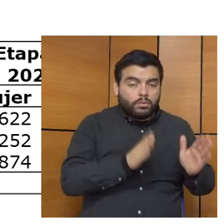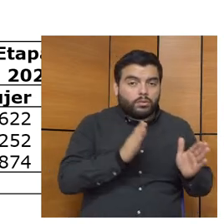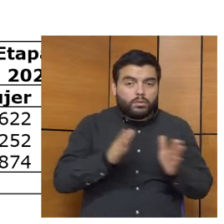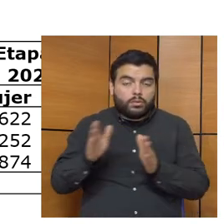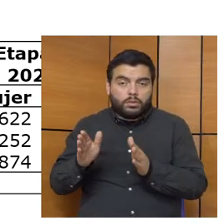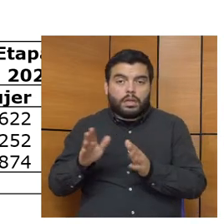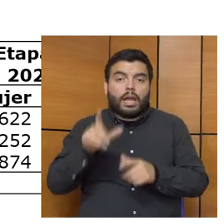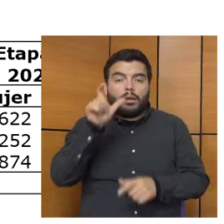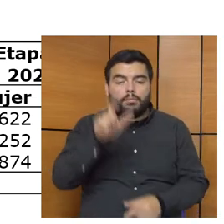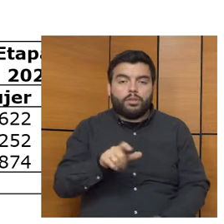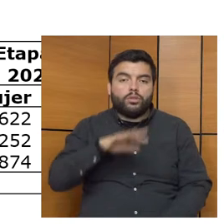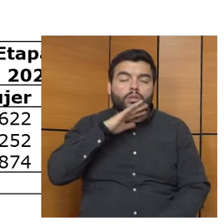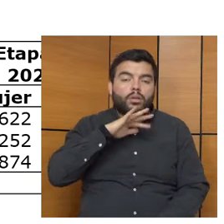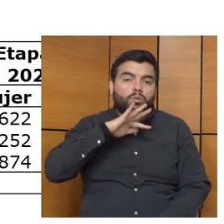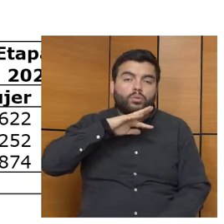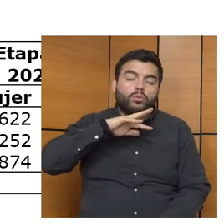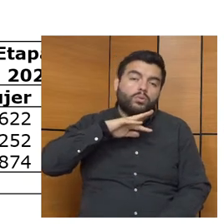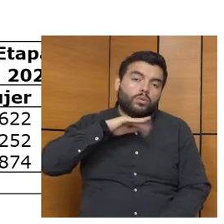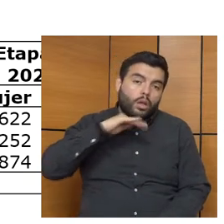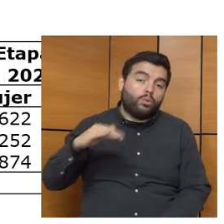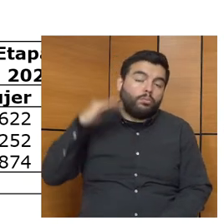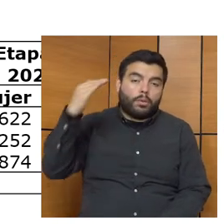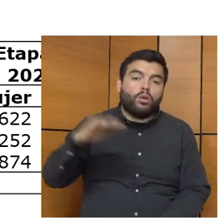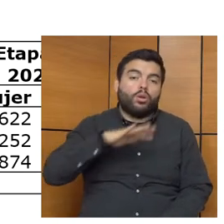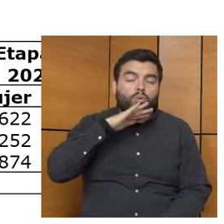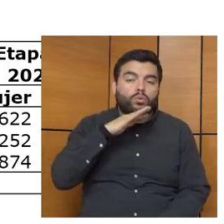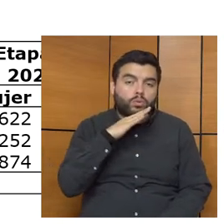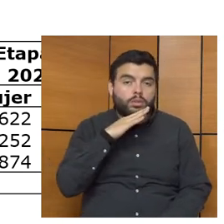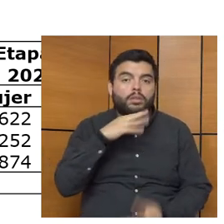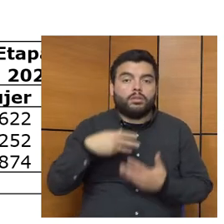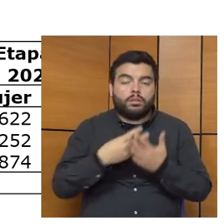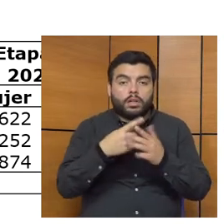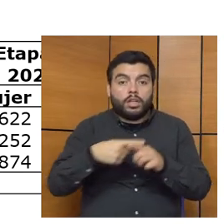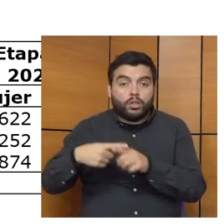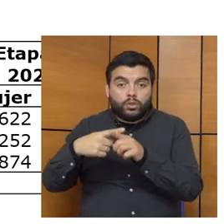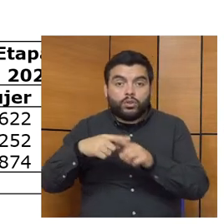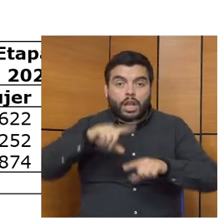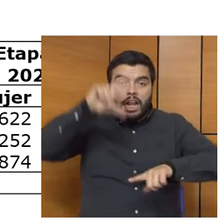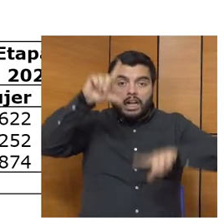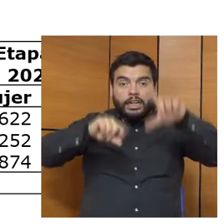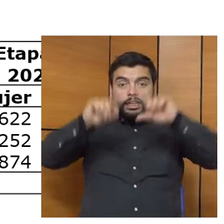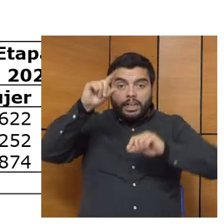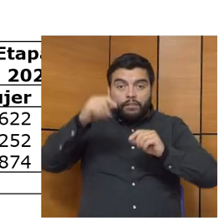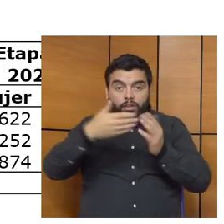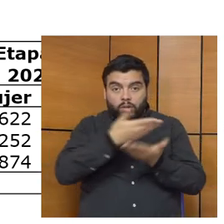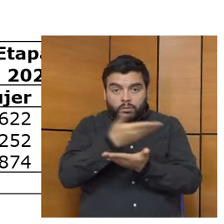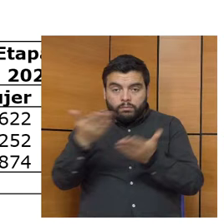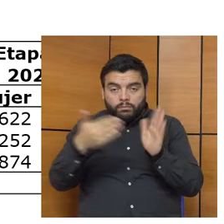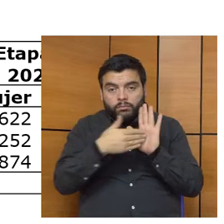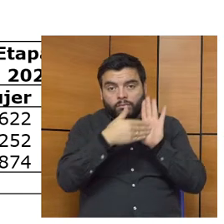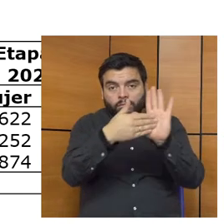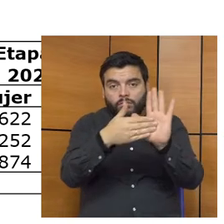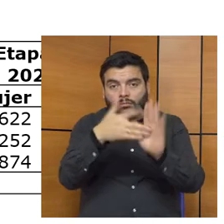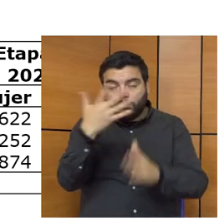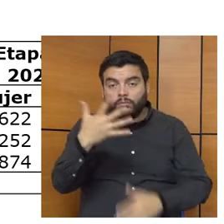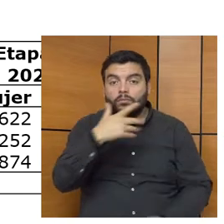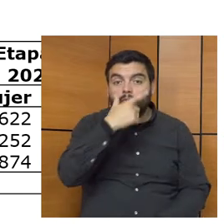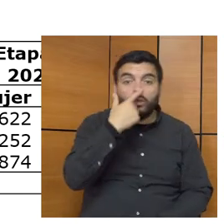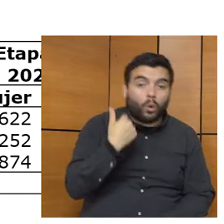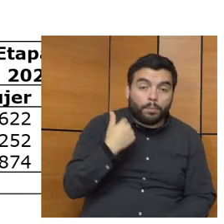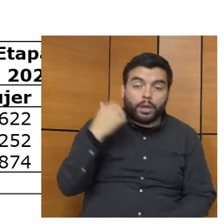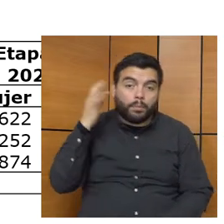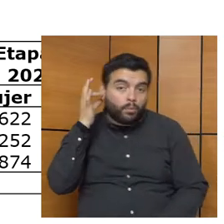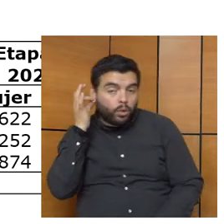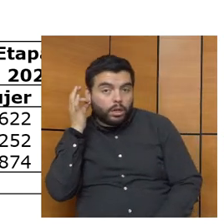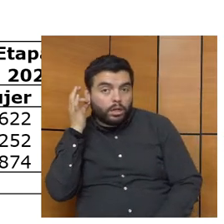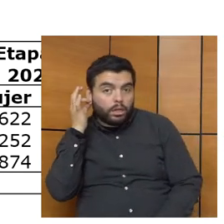redes sociales, y ahí ustedes pueden ver en el primer gráfico que está ahí, primero, que hay hombres y mujeres, pero